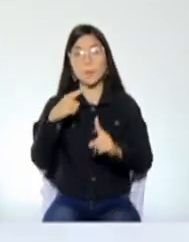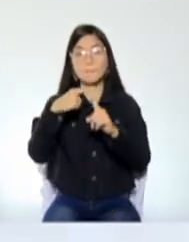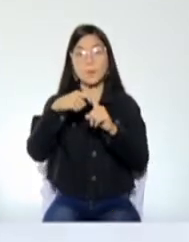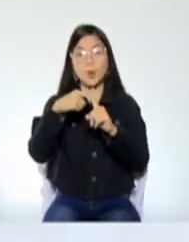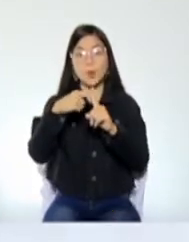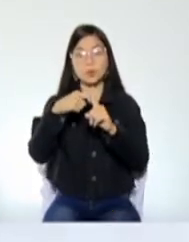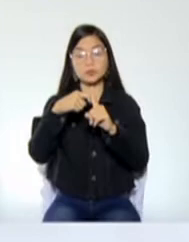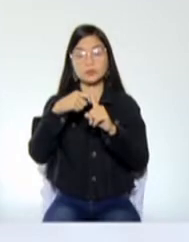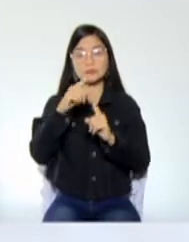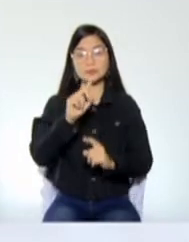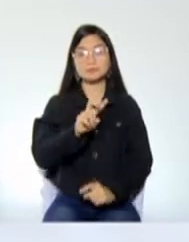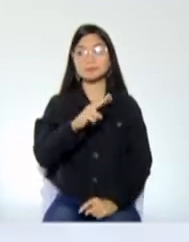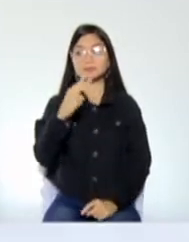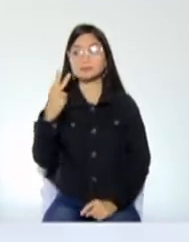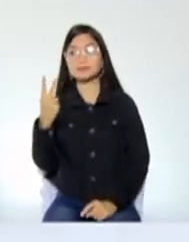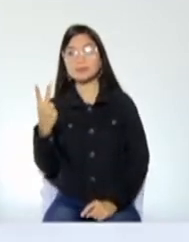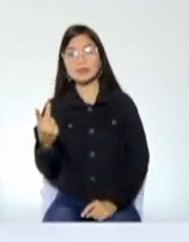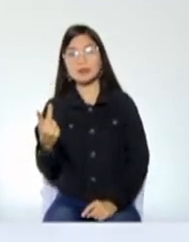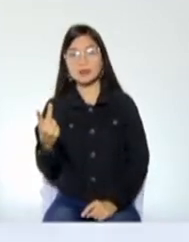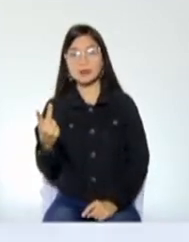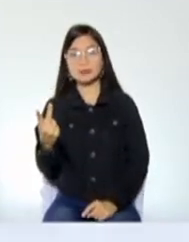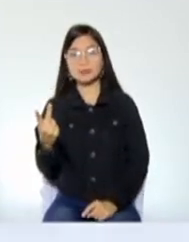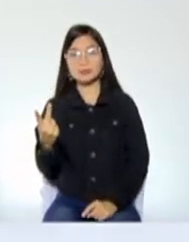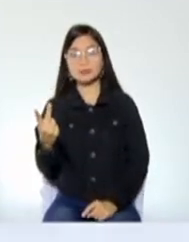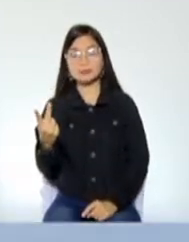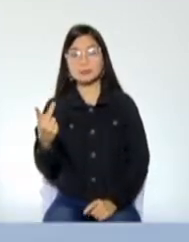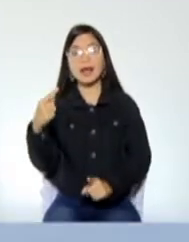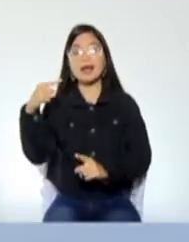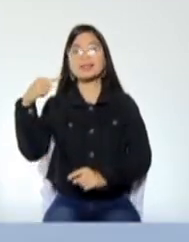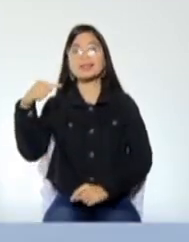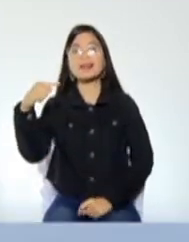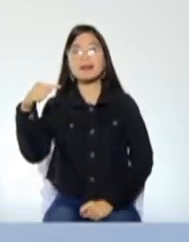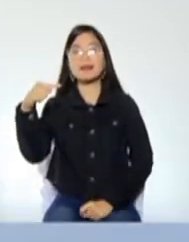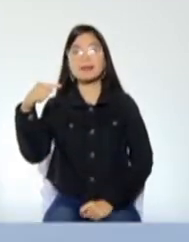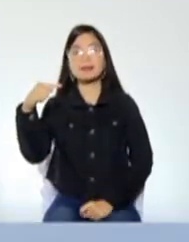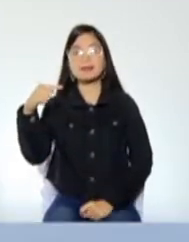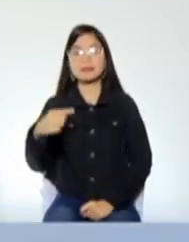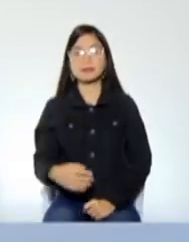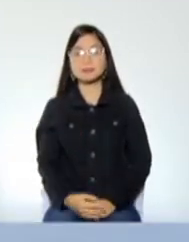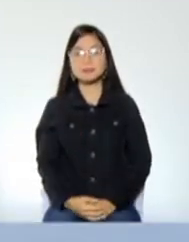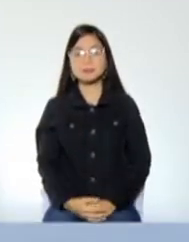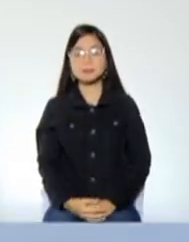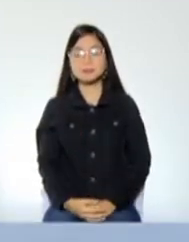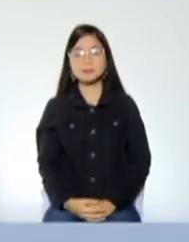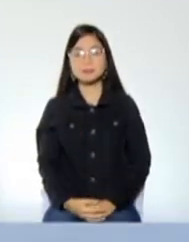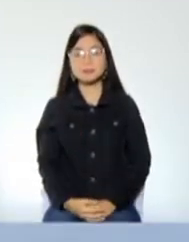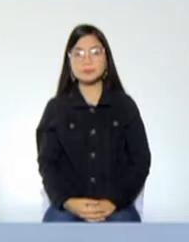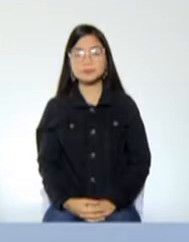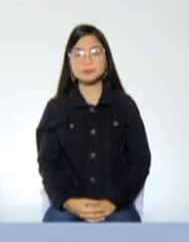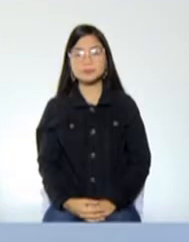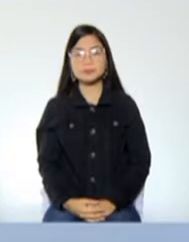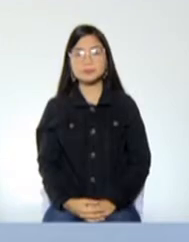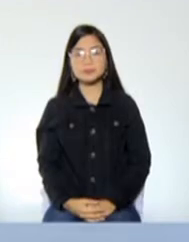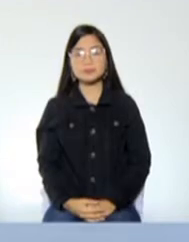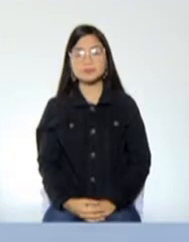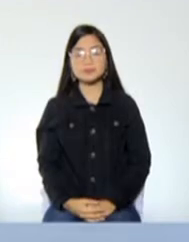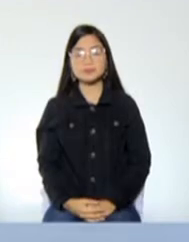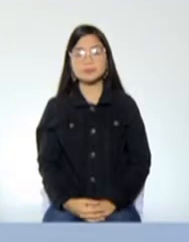transponerse o cambiar de lado, también cambia de signo, cambia de operación. Tenemos que es menos